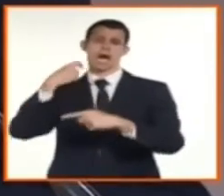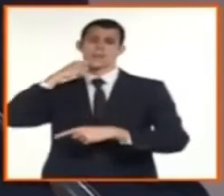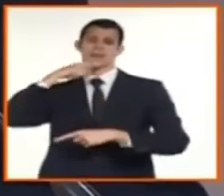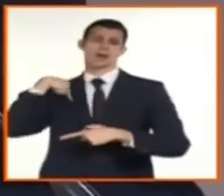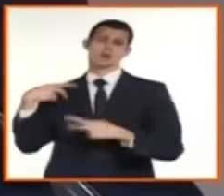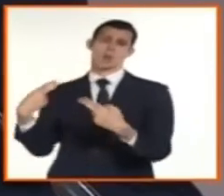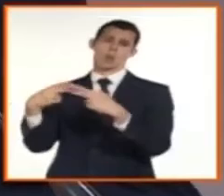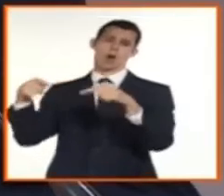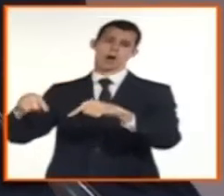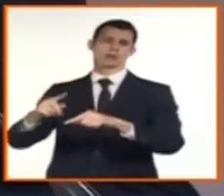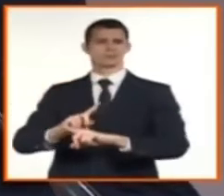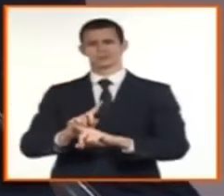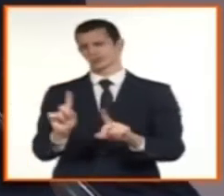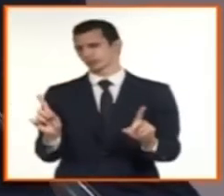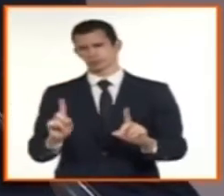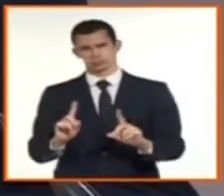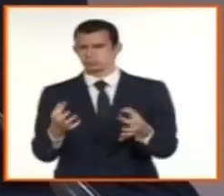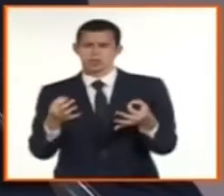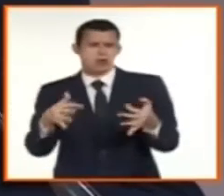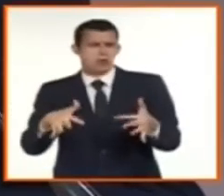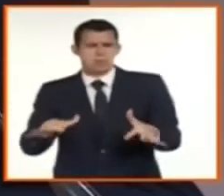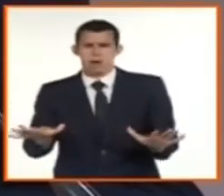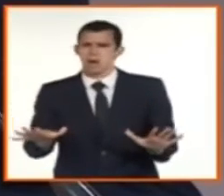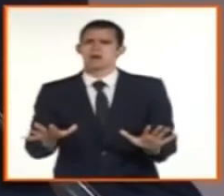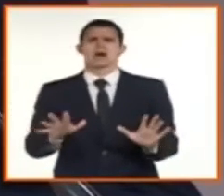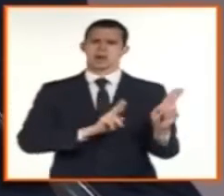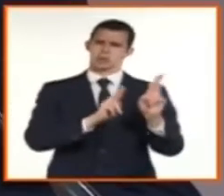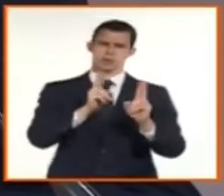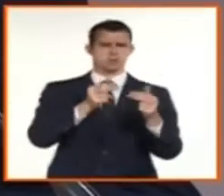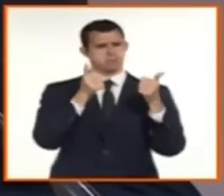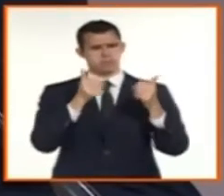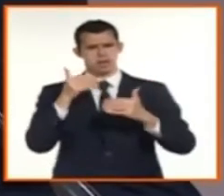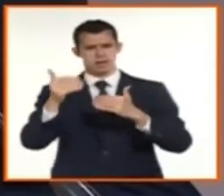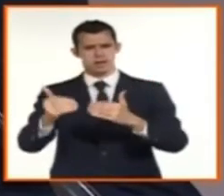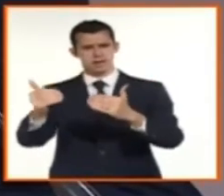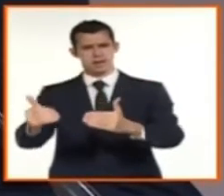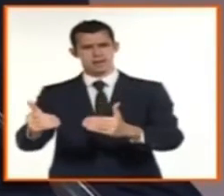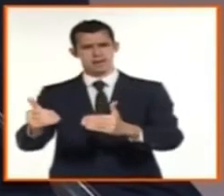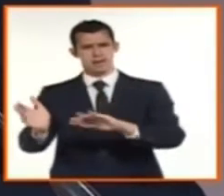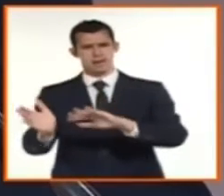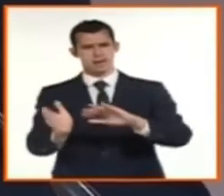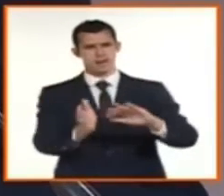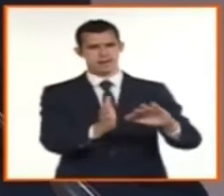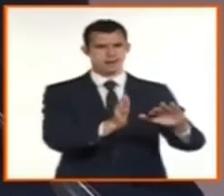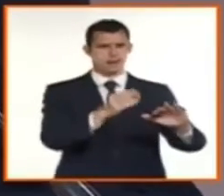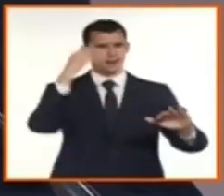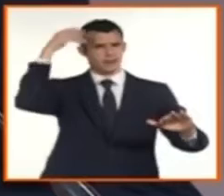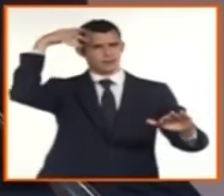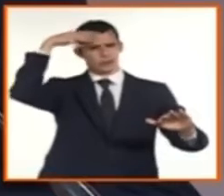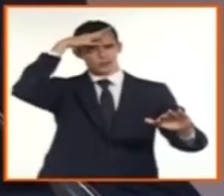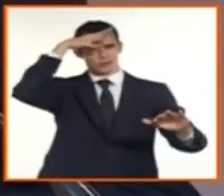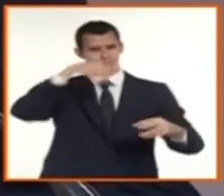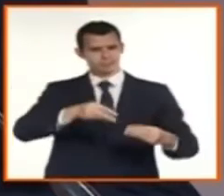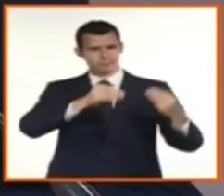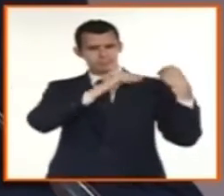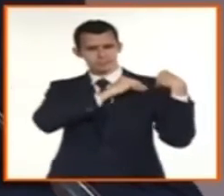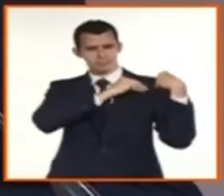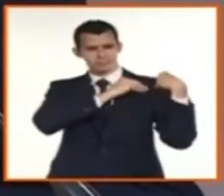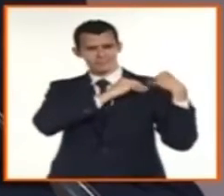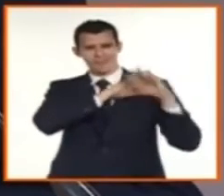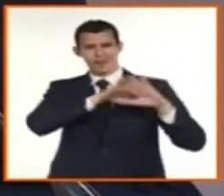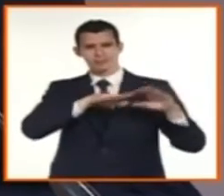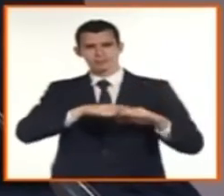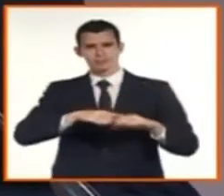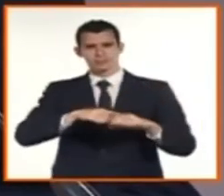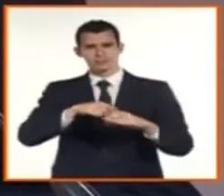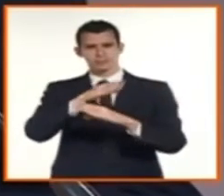truncado fue desestimado lo cual provocó lo que está